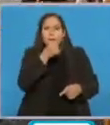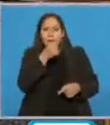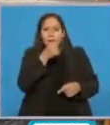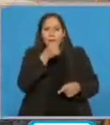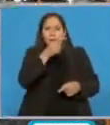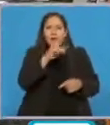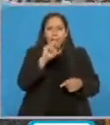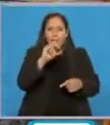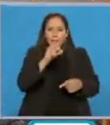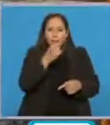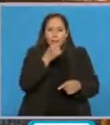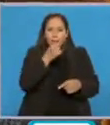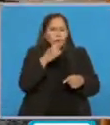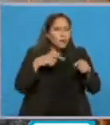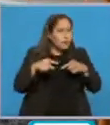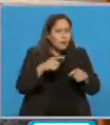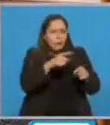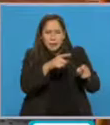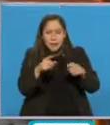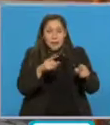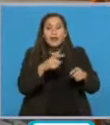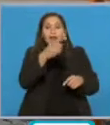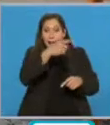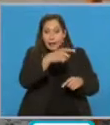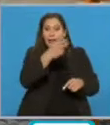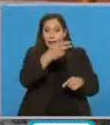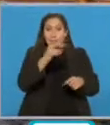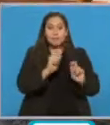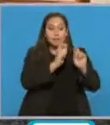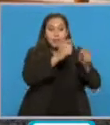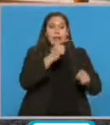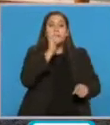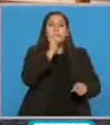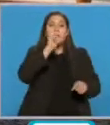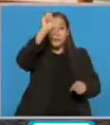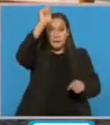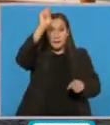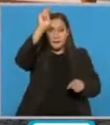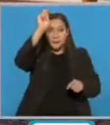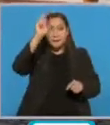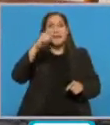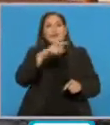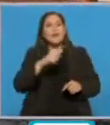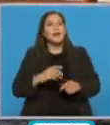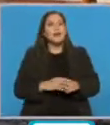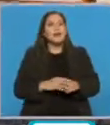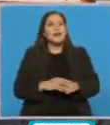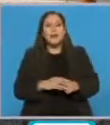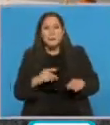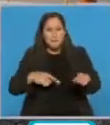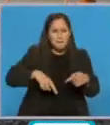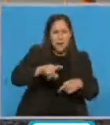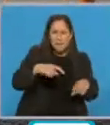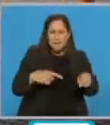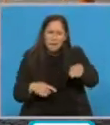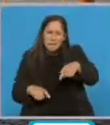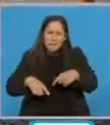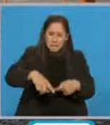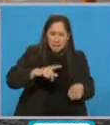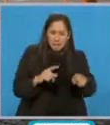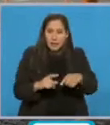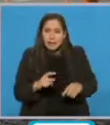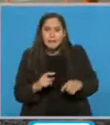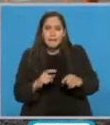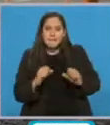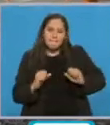fútbol? Pues ese señor fue árbitro en esa época. Y entonces estaban durísimo a las patadas, dicen que traían,